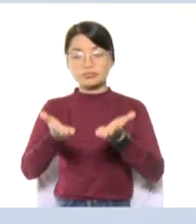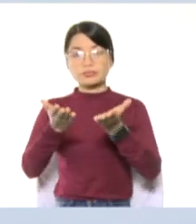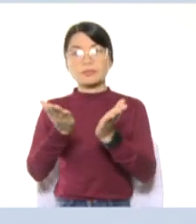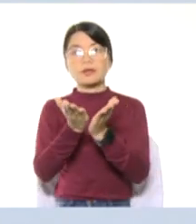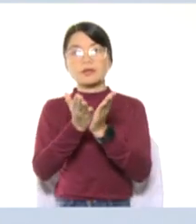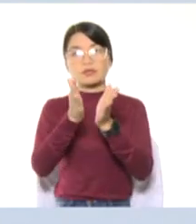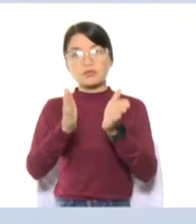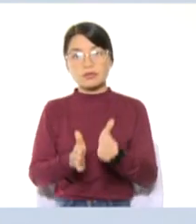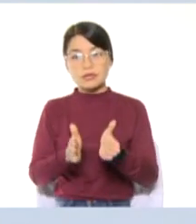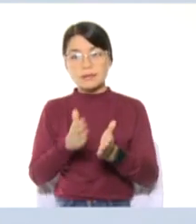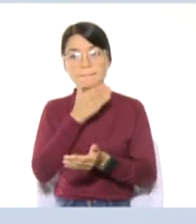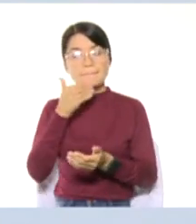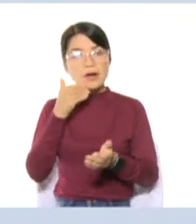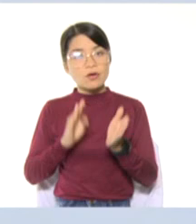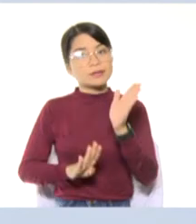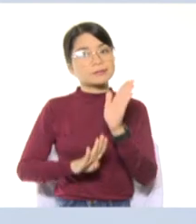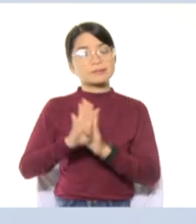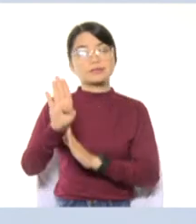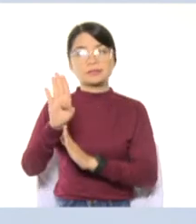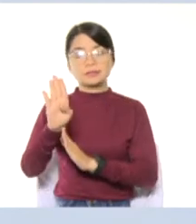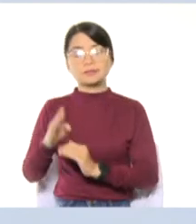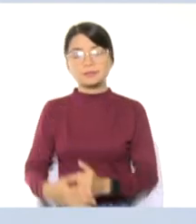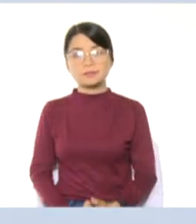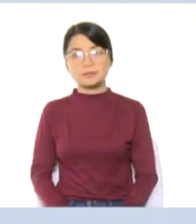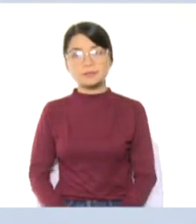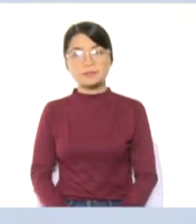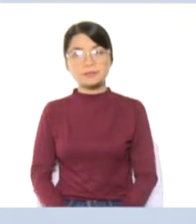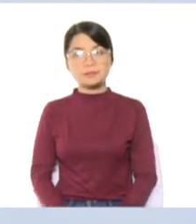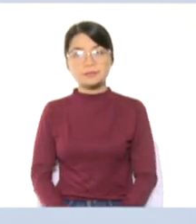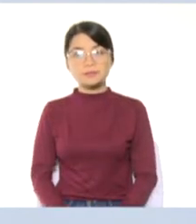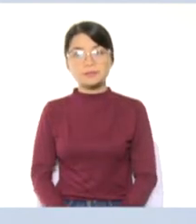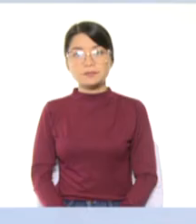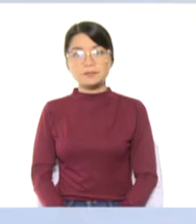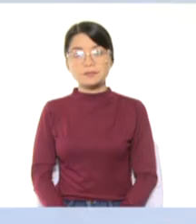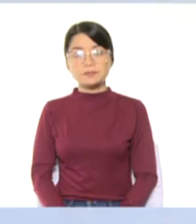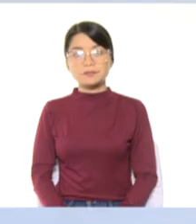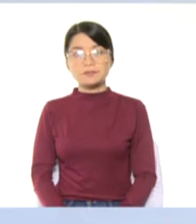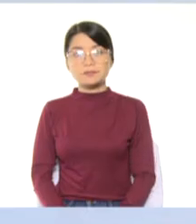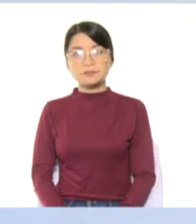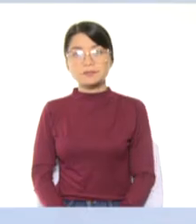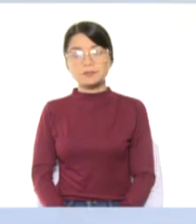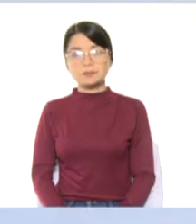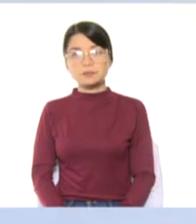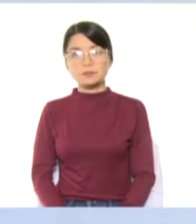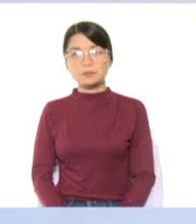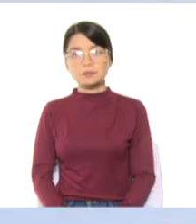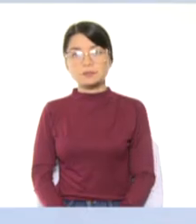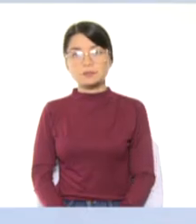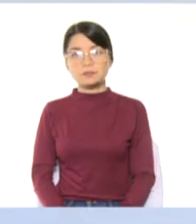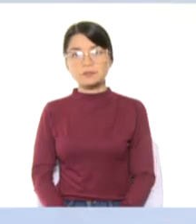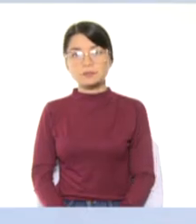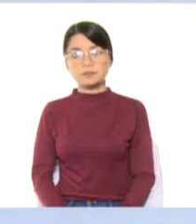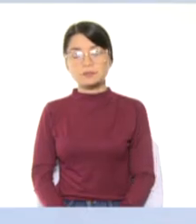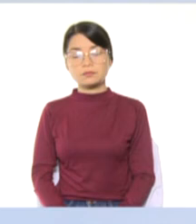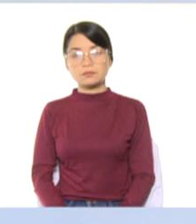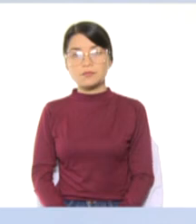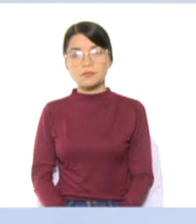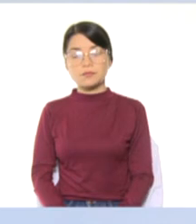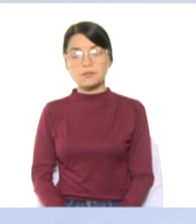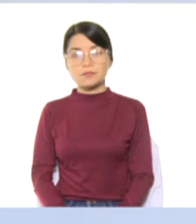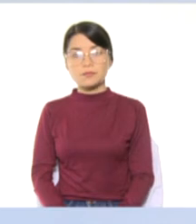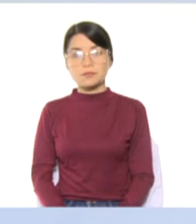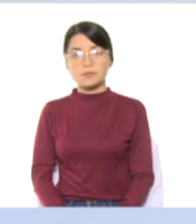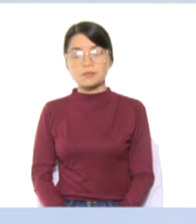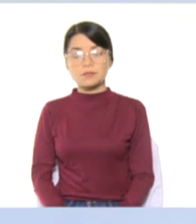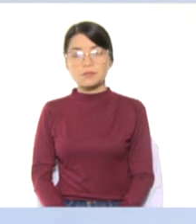y tomando en cuenta las posibilidades de cada estudiante. Retomo lo que estás mencionando, mi profe, tomando esas condiciones